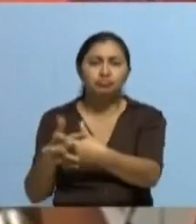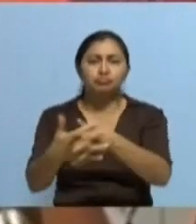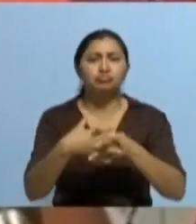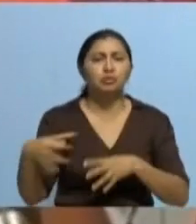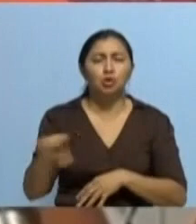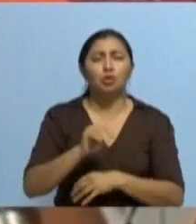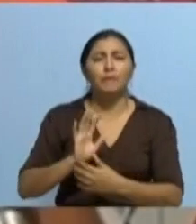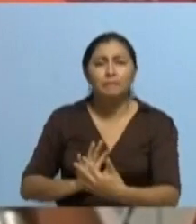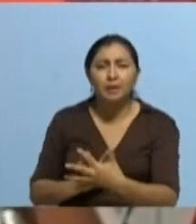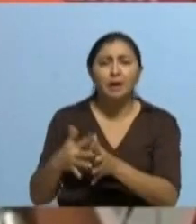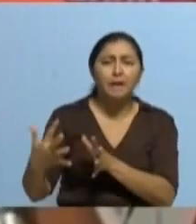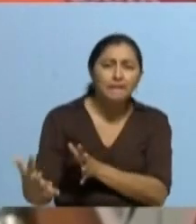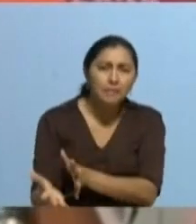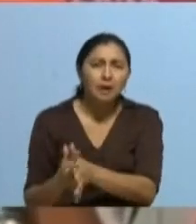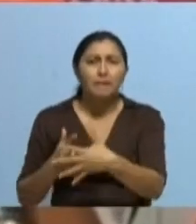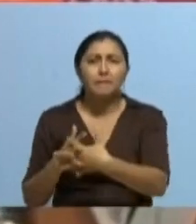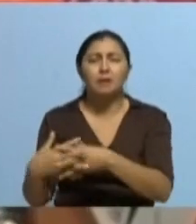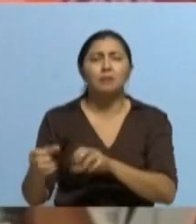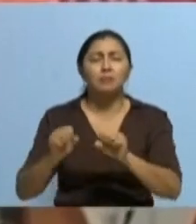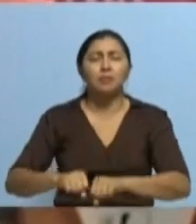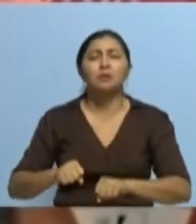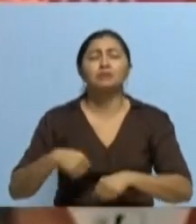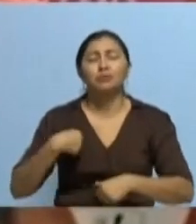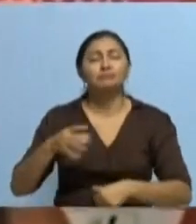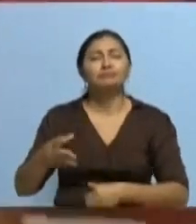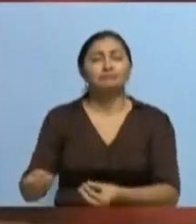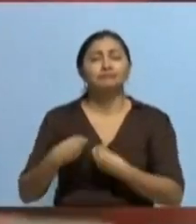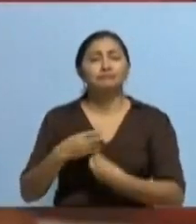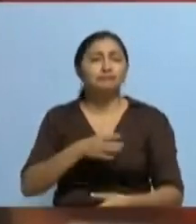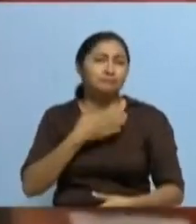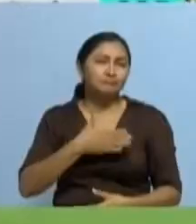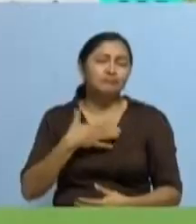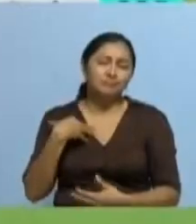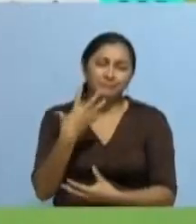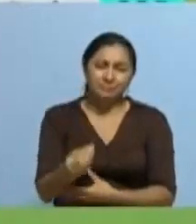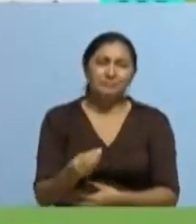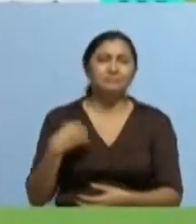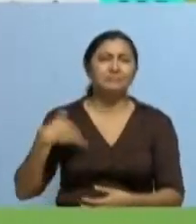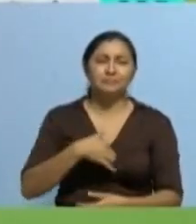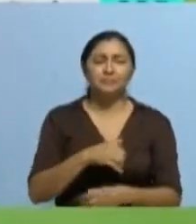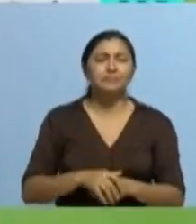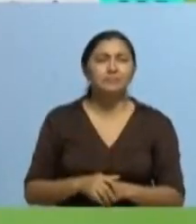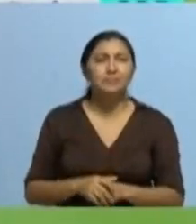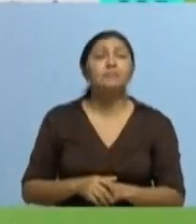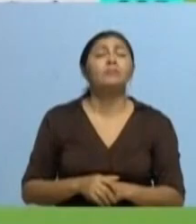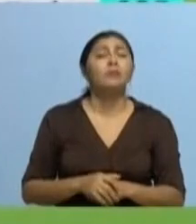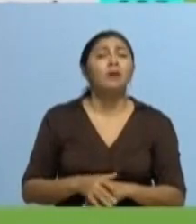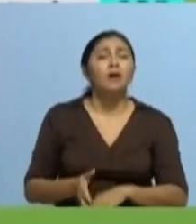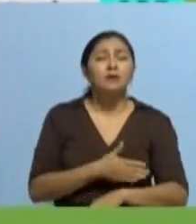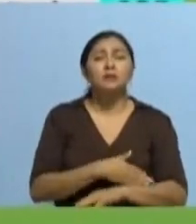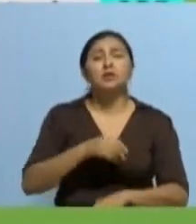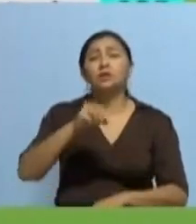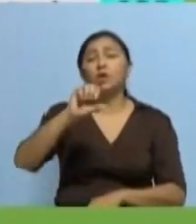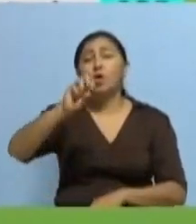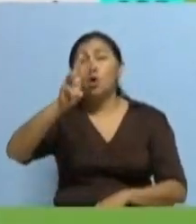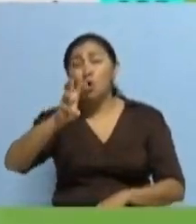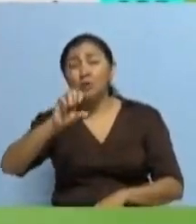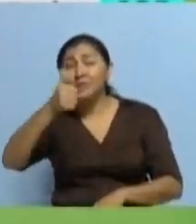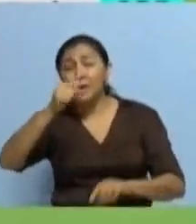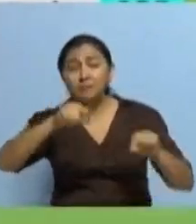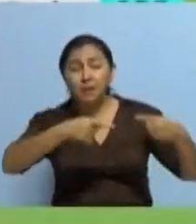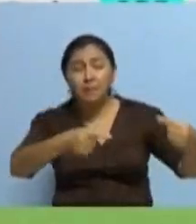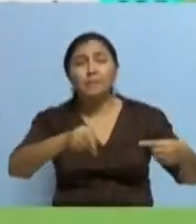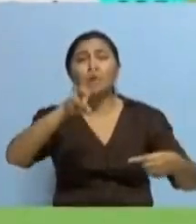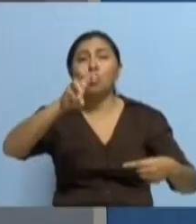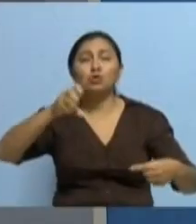compañeros y bueno, disfrutando de esto que es Junior. Sí. Junior ha ganado 8 de sus últimos 10 duelos como local ante